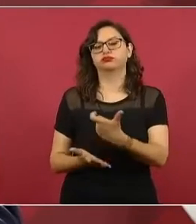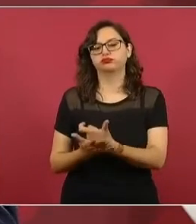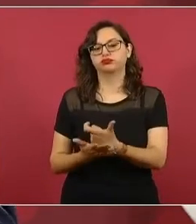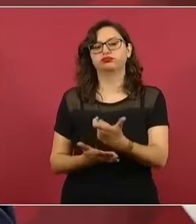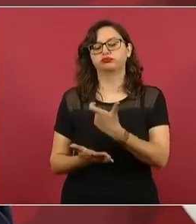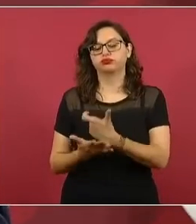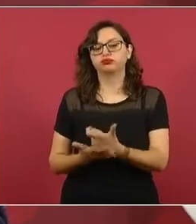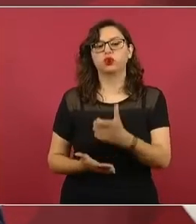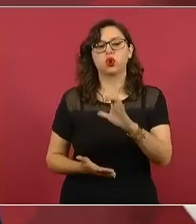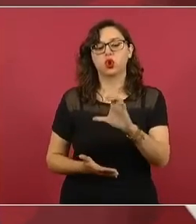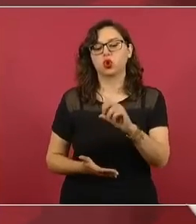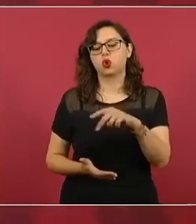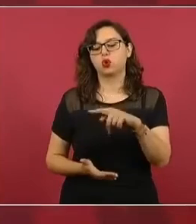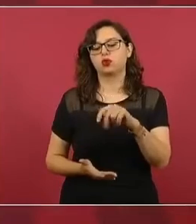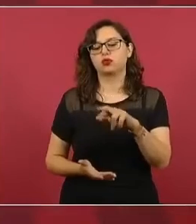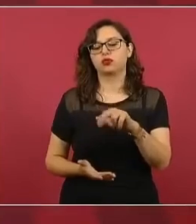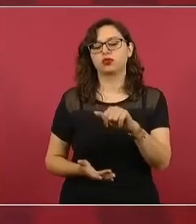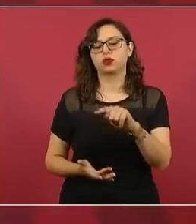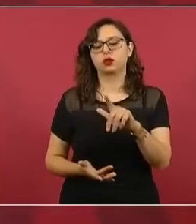No